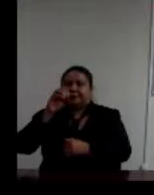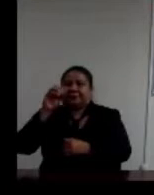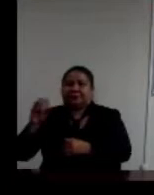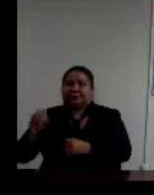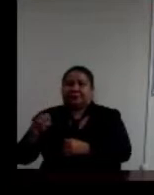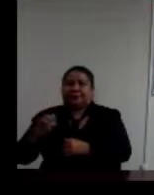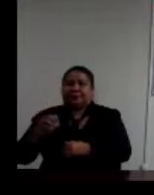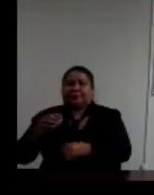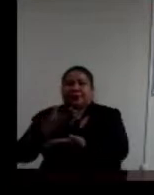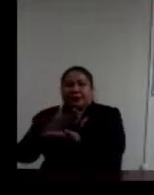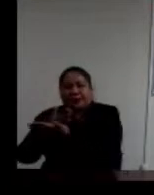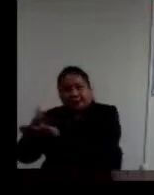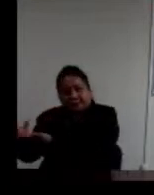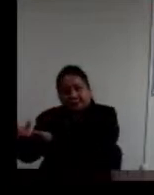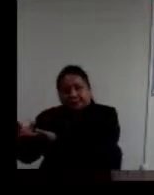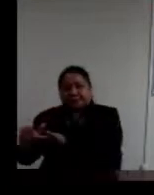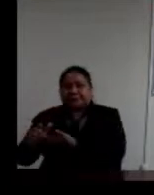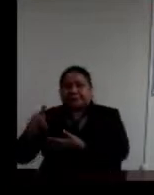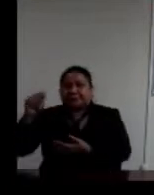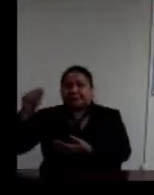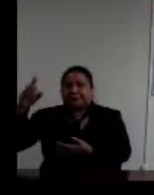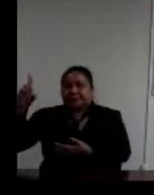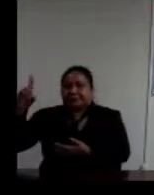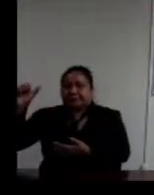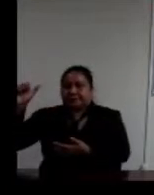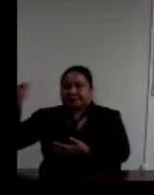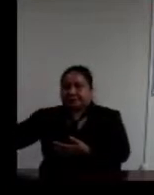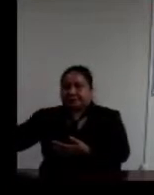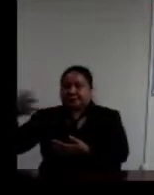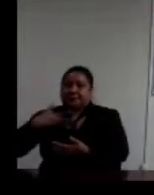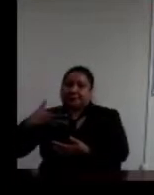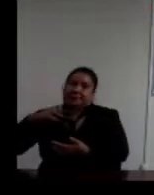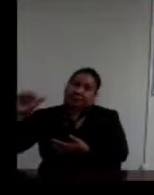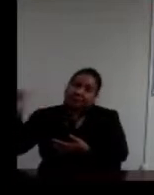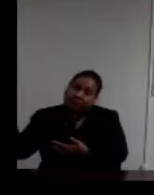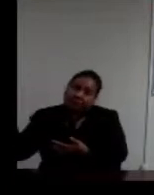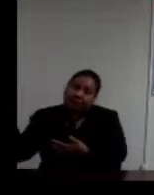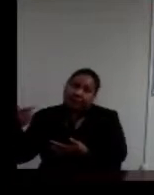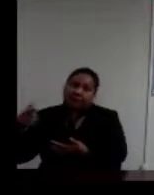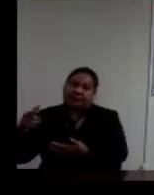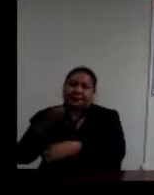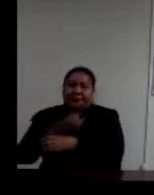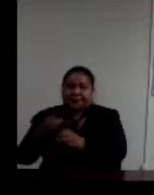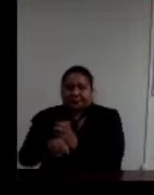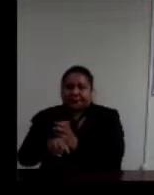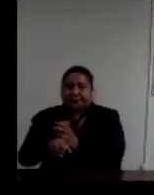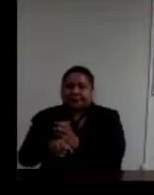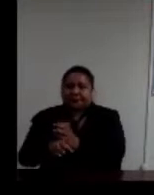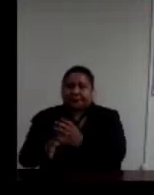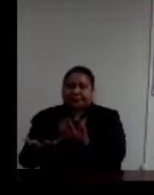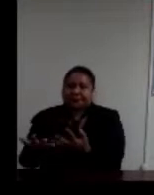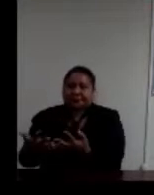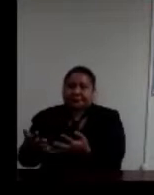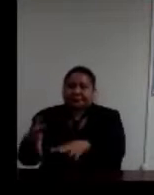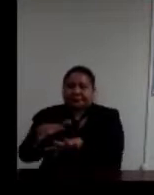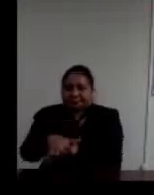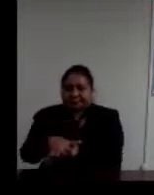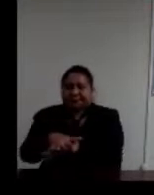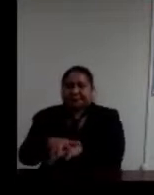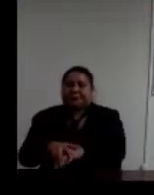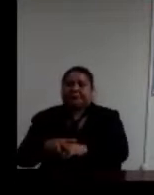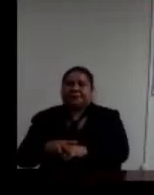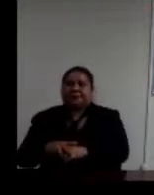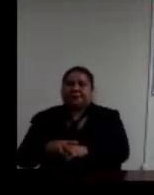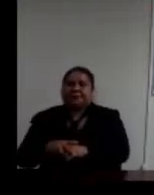tener TDA, tiene otra entidad agregada. Esto es muy importante, porque se lo voy a explicar. Co significa